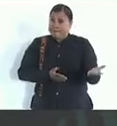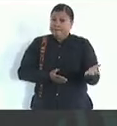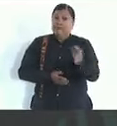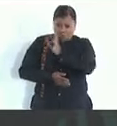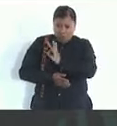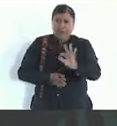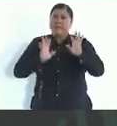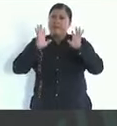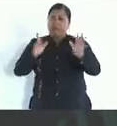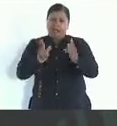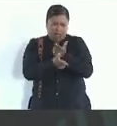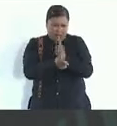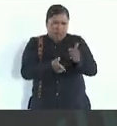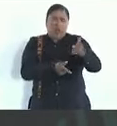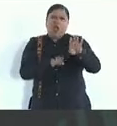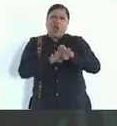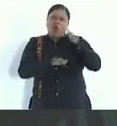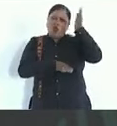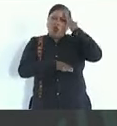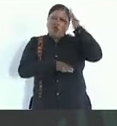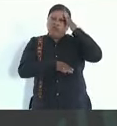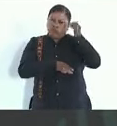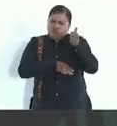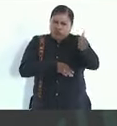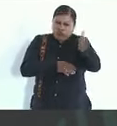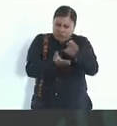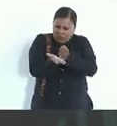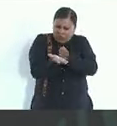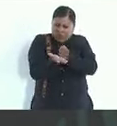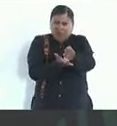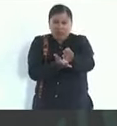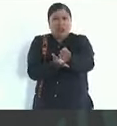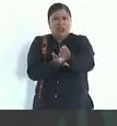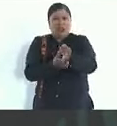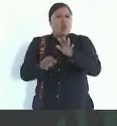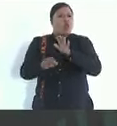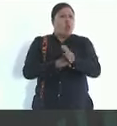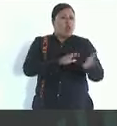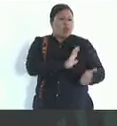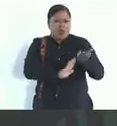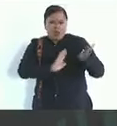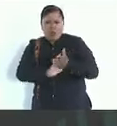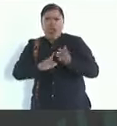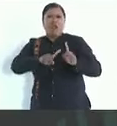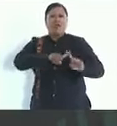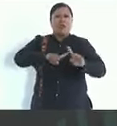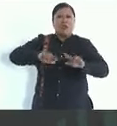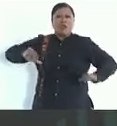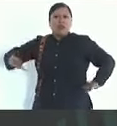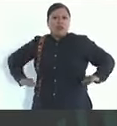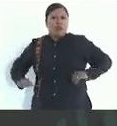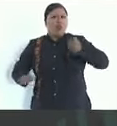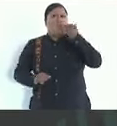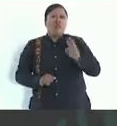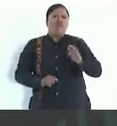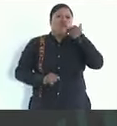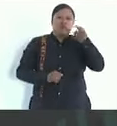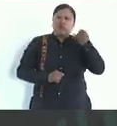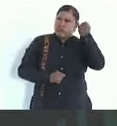ejercer su capacidad colectiva de decidir sobre las obras y acciones comunitarias.